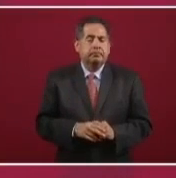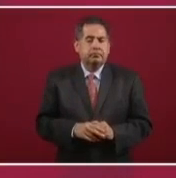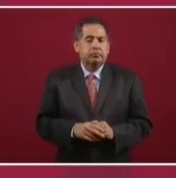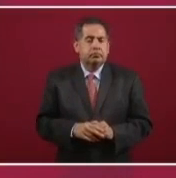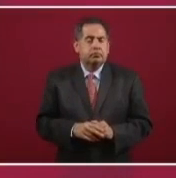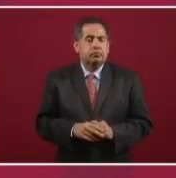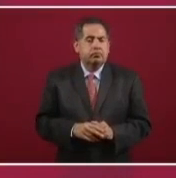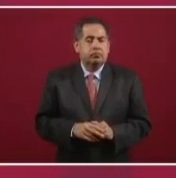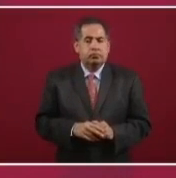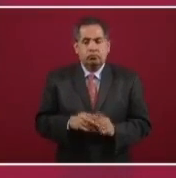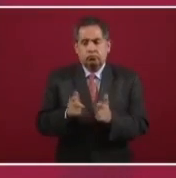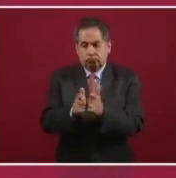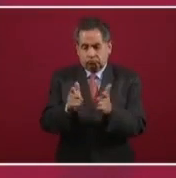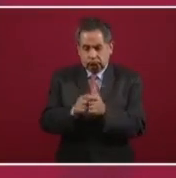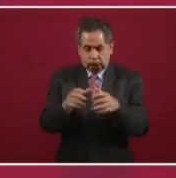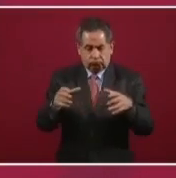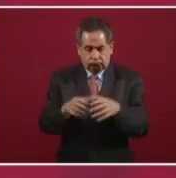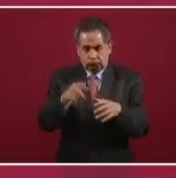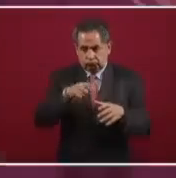Es un grupo